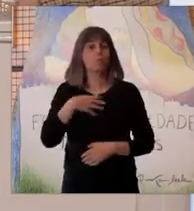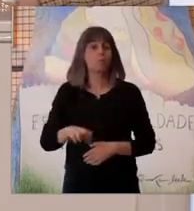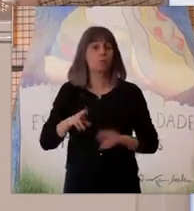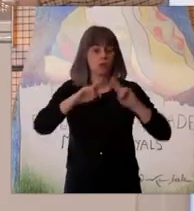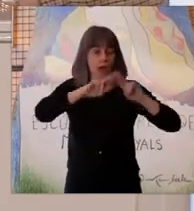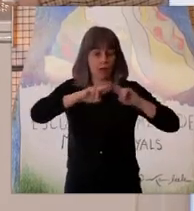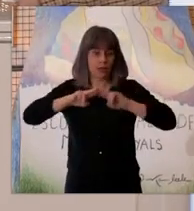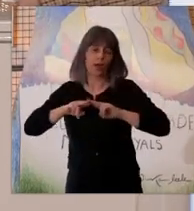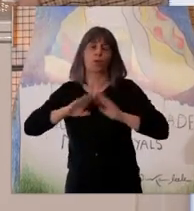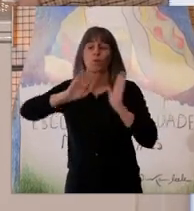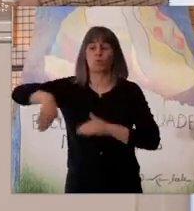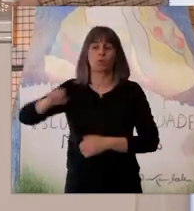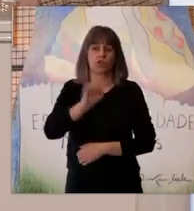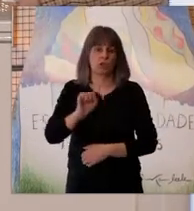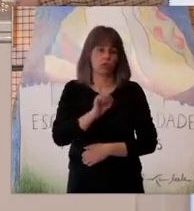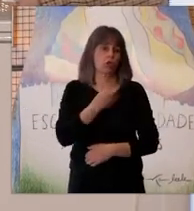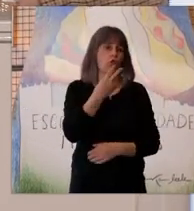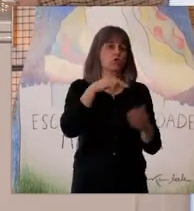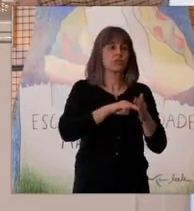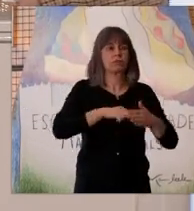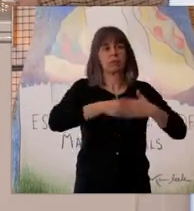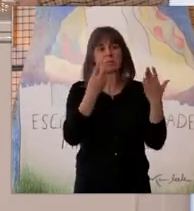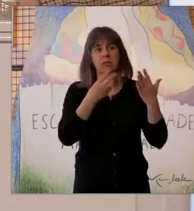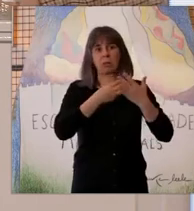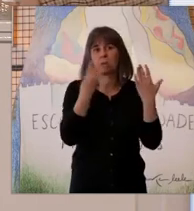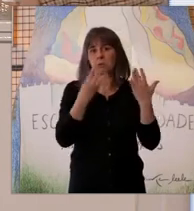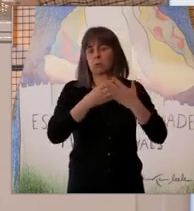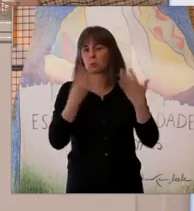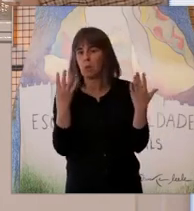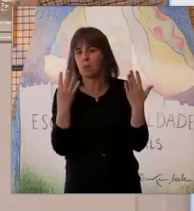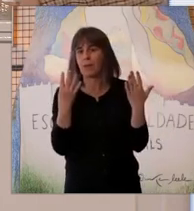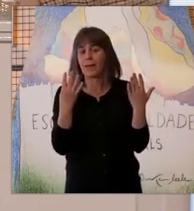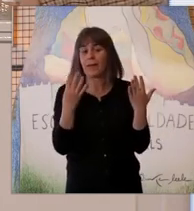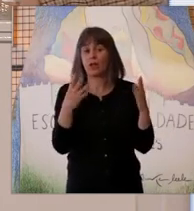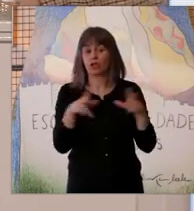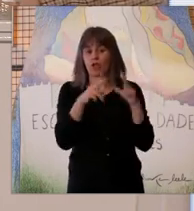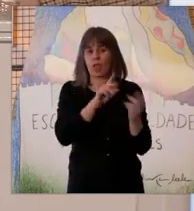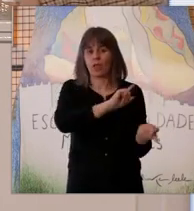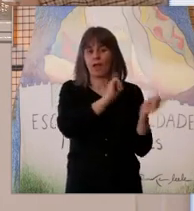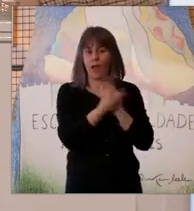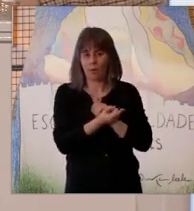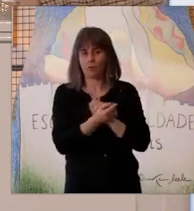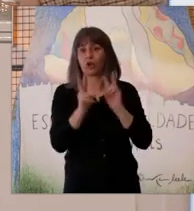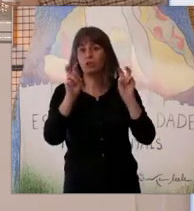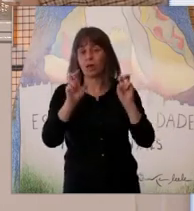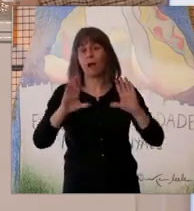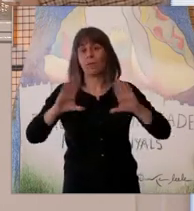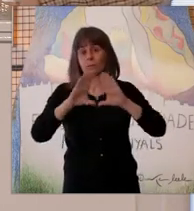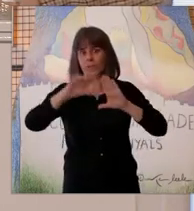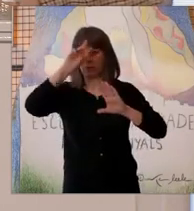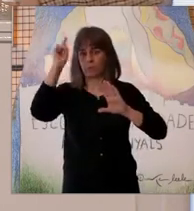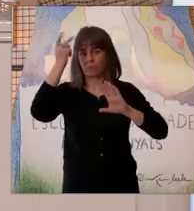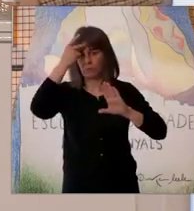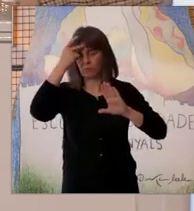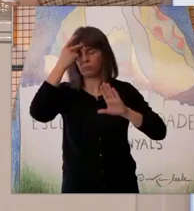en los últimos años que desde 2017 18 19 el cambio social respecto al feminismo ha sido brutal